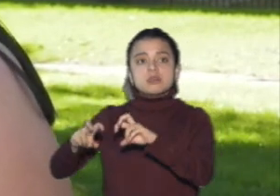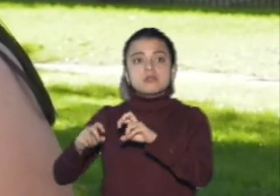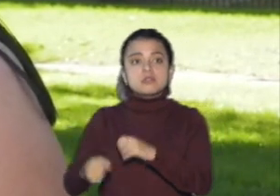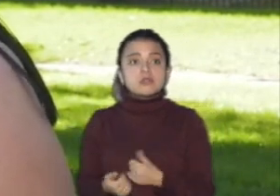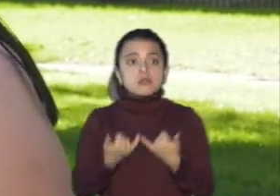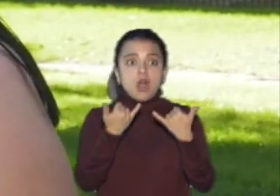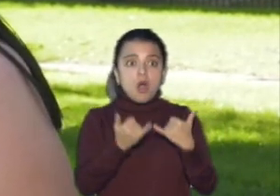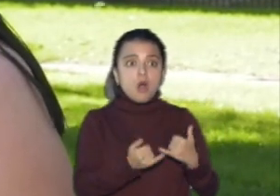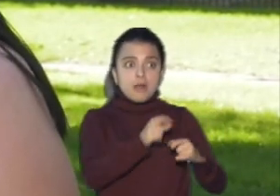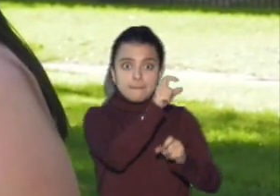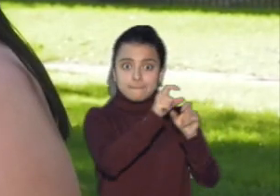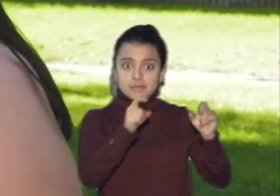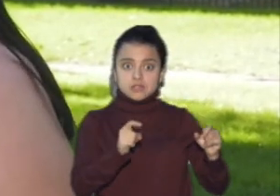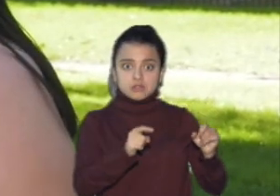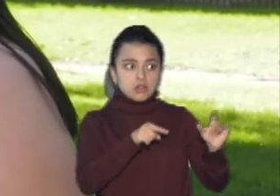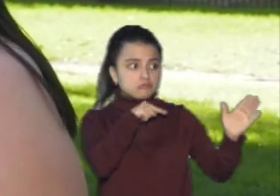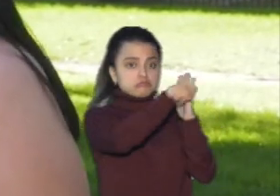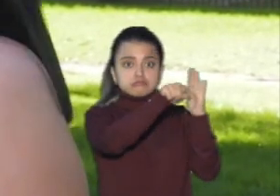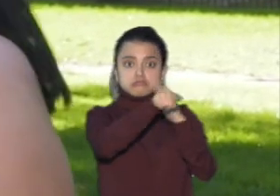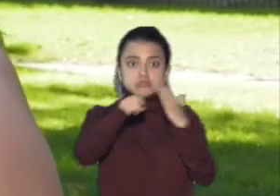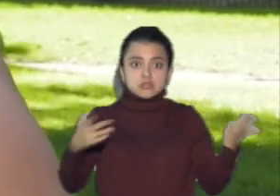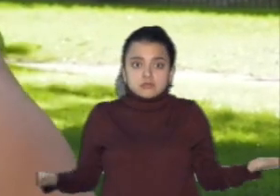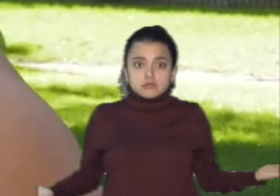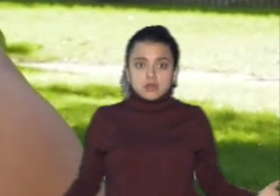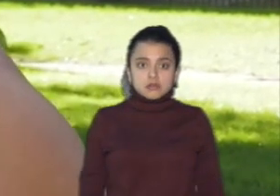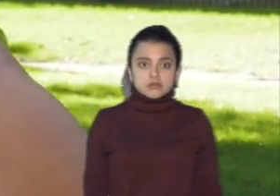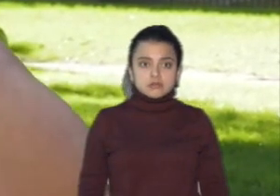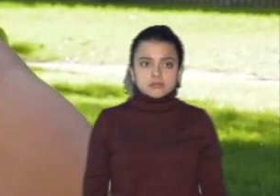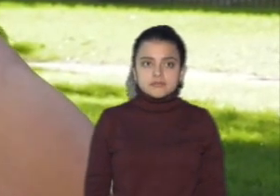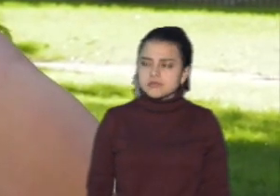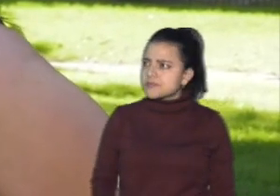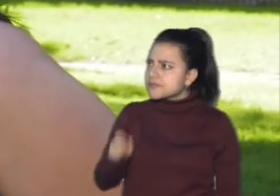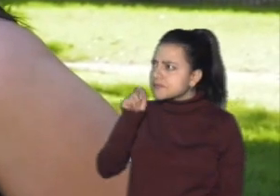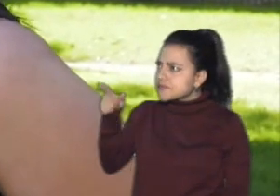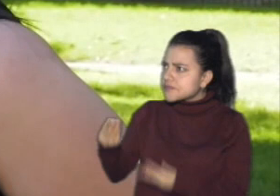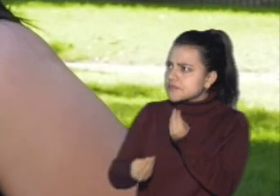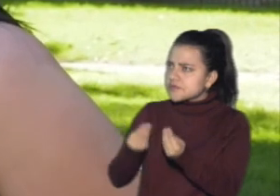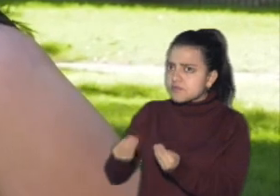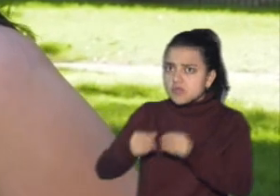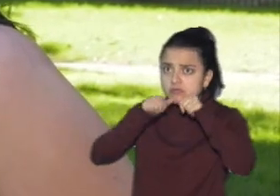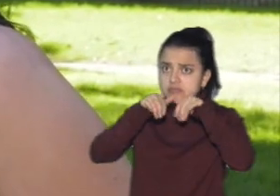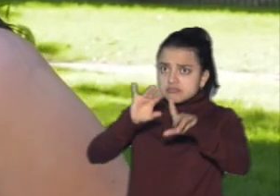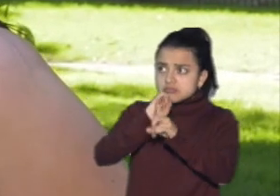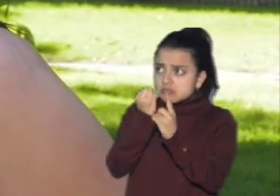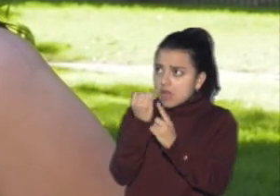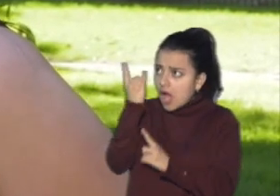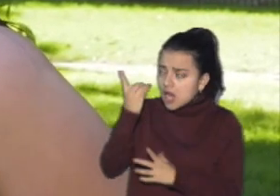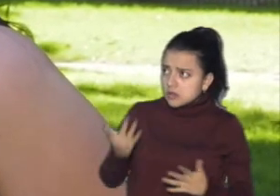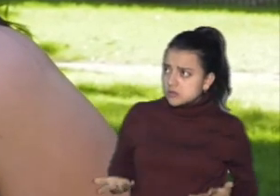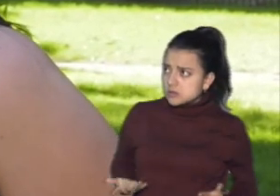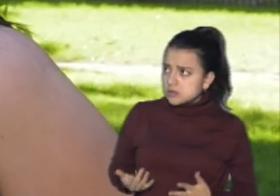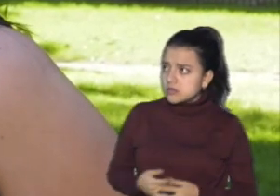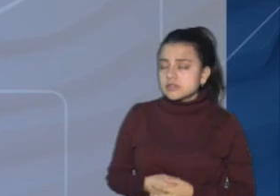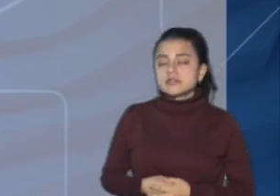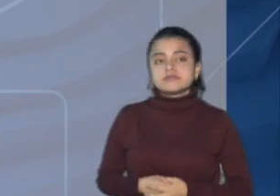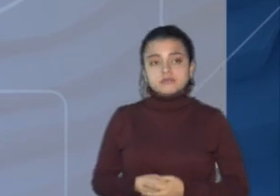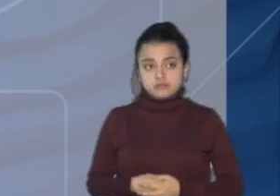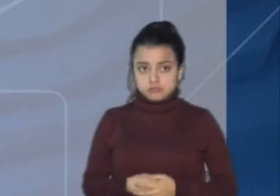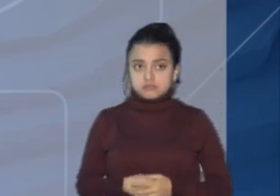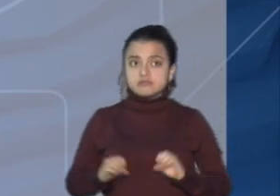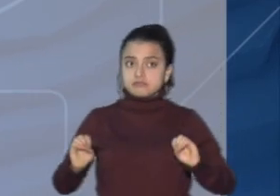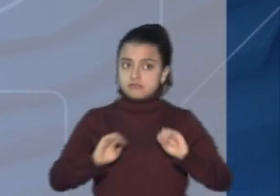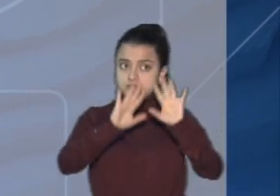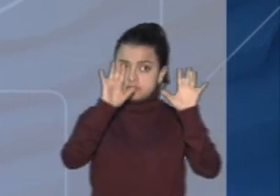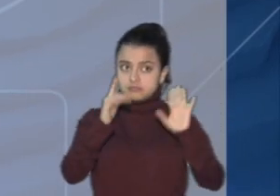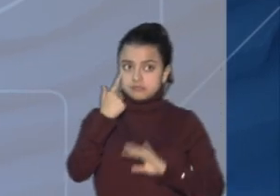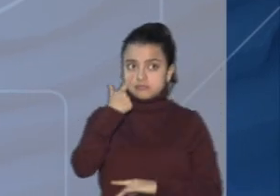escaparse. ¿Qué pasó con las redes sociales? ¿Ustedes intentan comunicarse con ellos, las autoridades? Me imagino que también. Claro que sí. Nosotros empezamos a